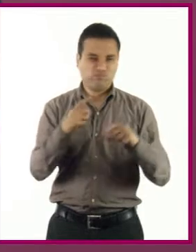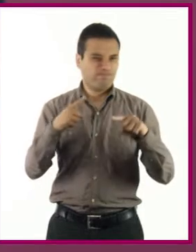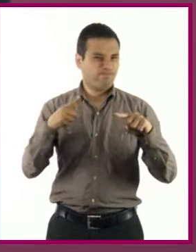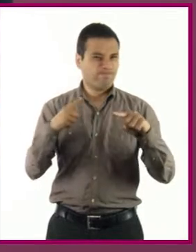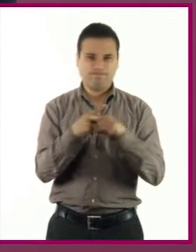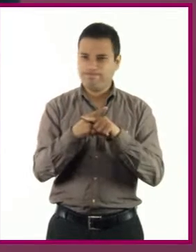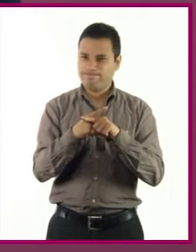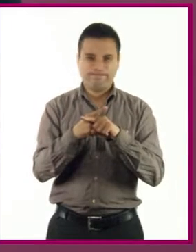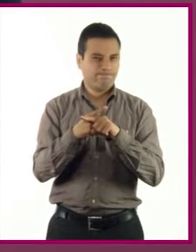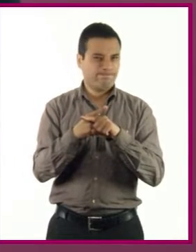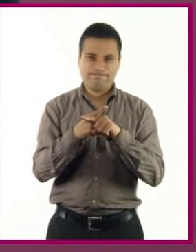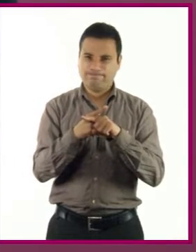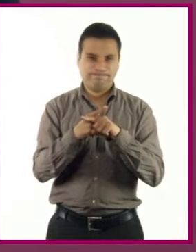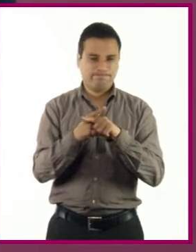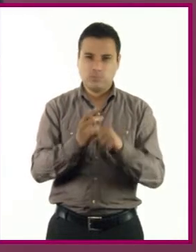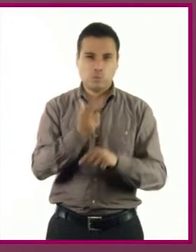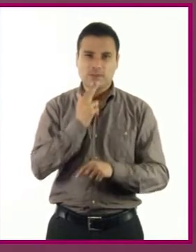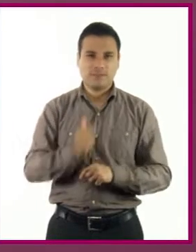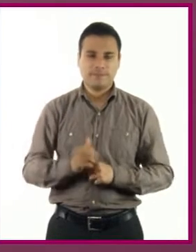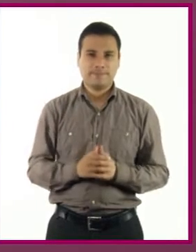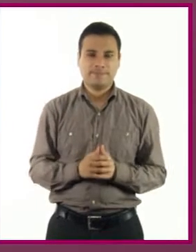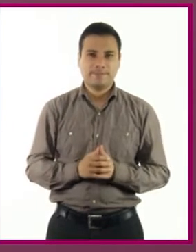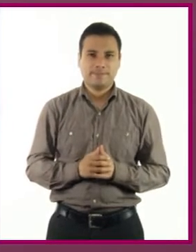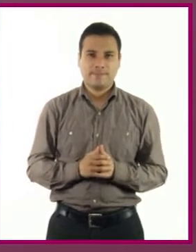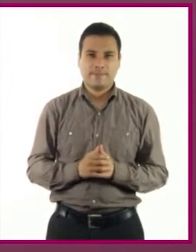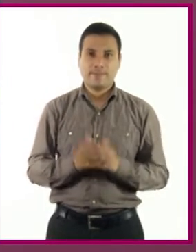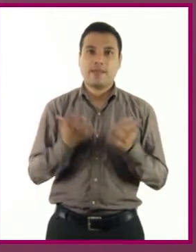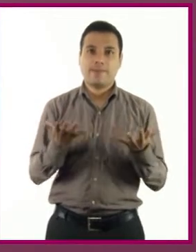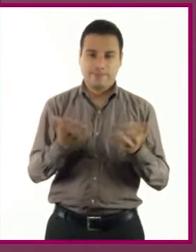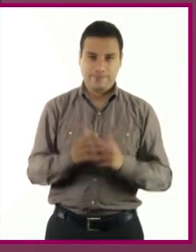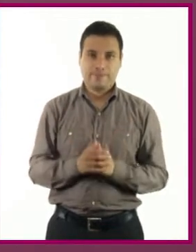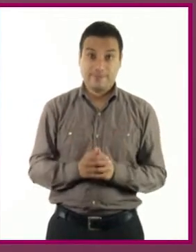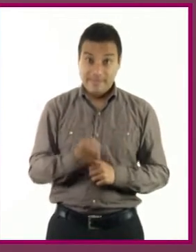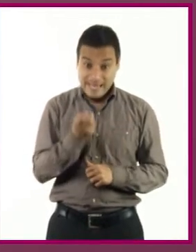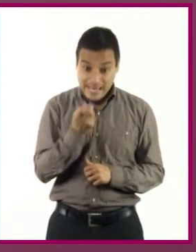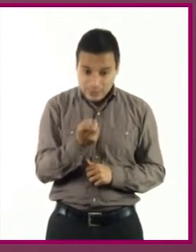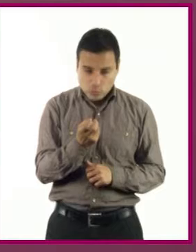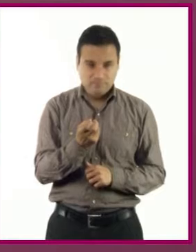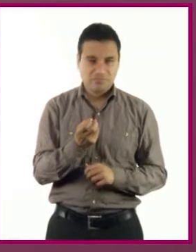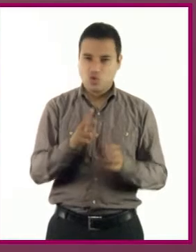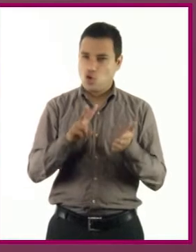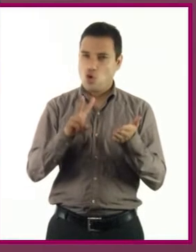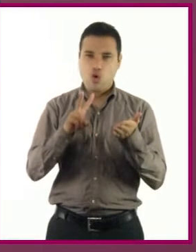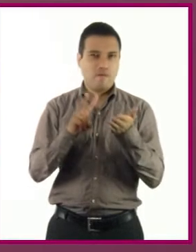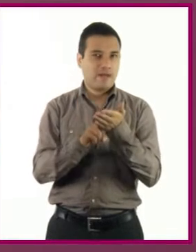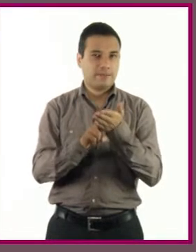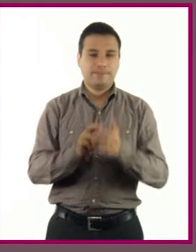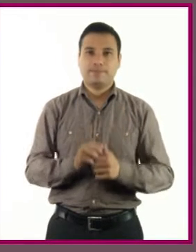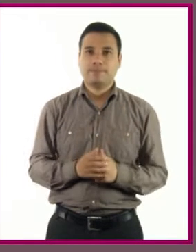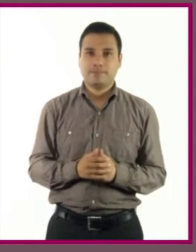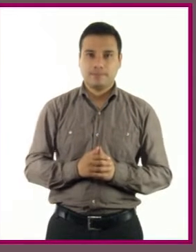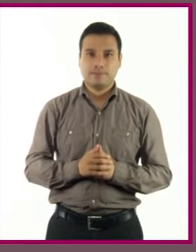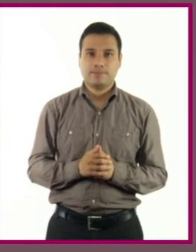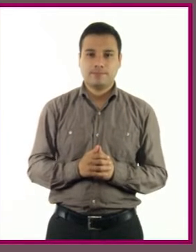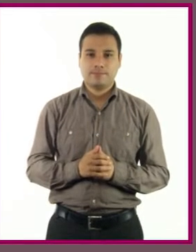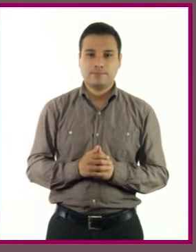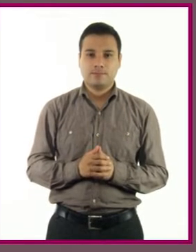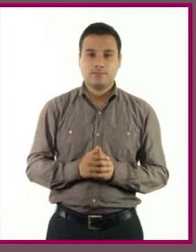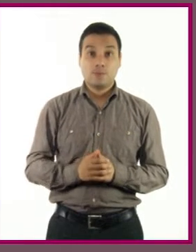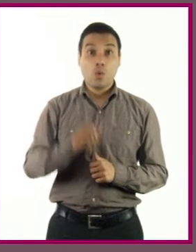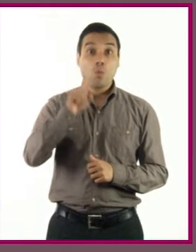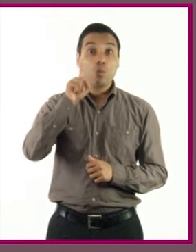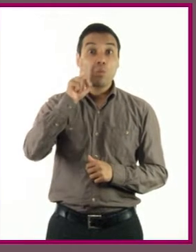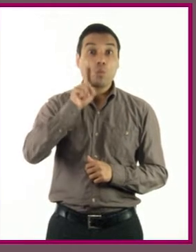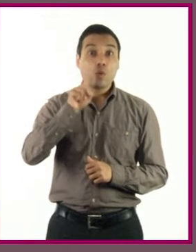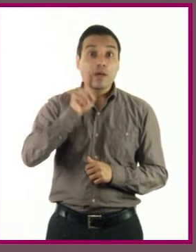al gran precepto de la naturaleza y por lo tanto no tienen ni fuerza ni autoridad. Que la mujer es igual